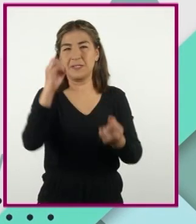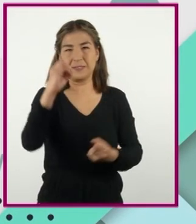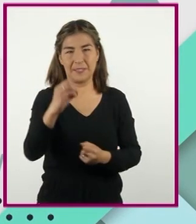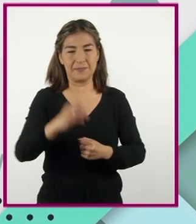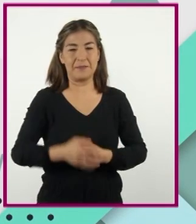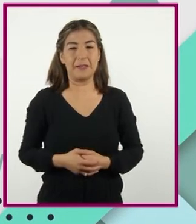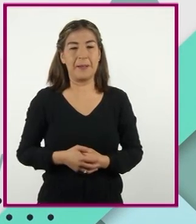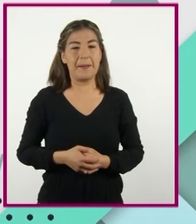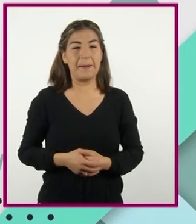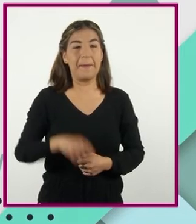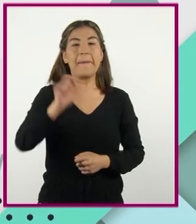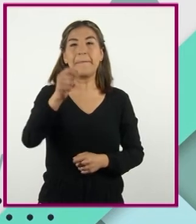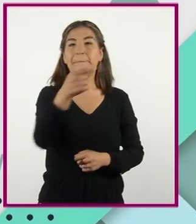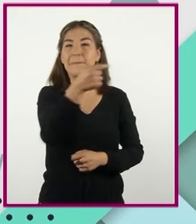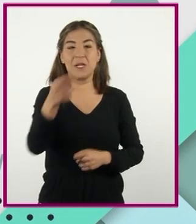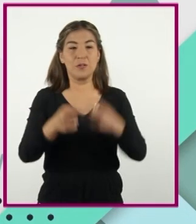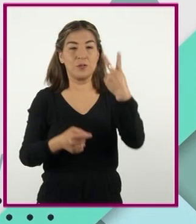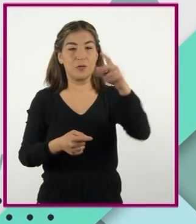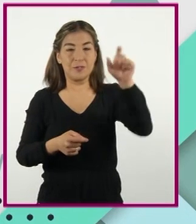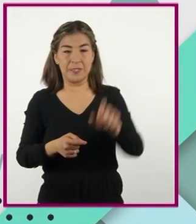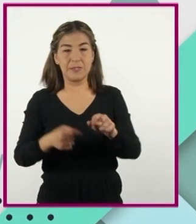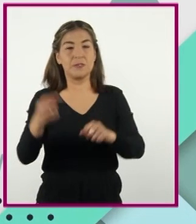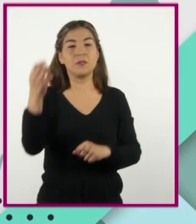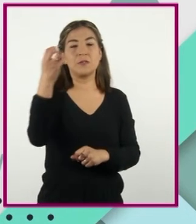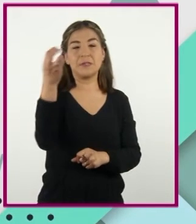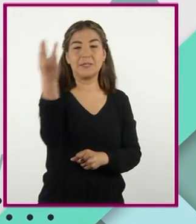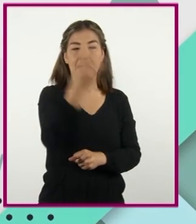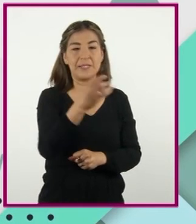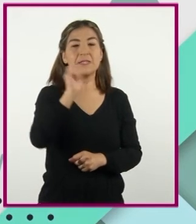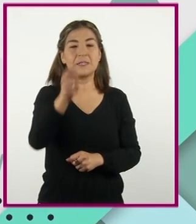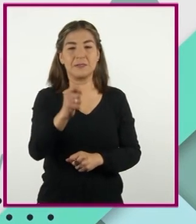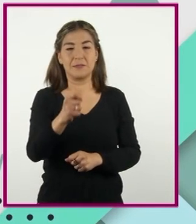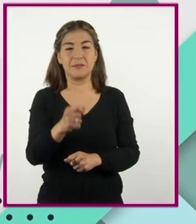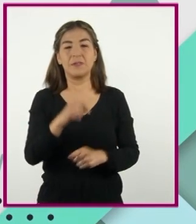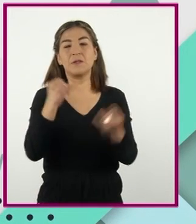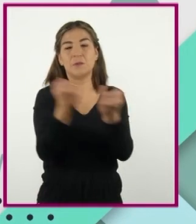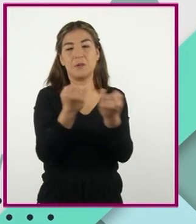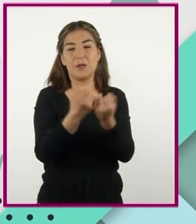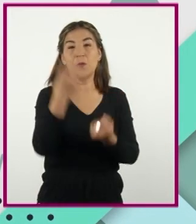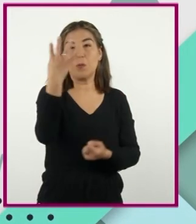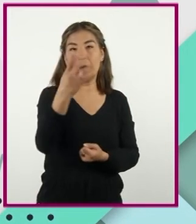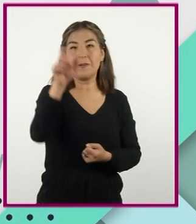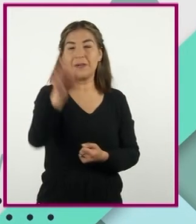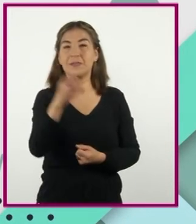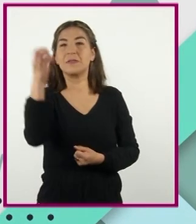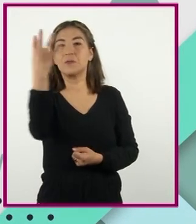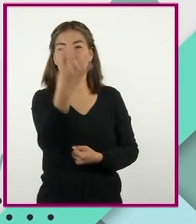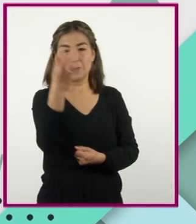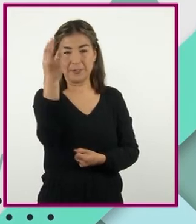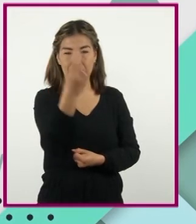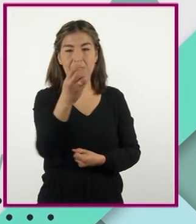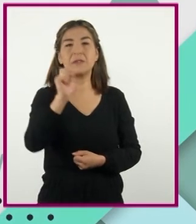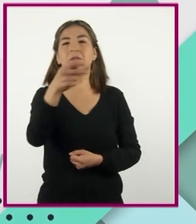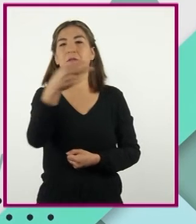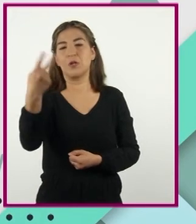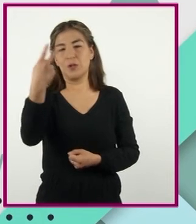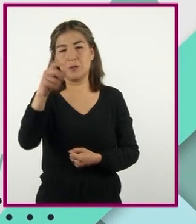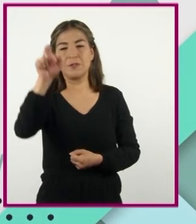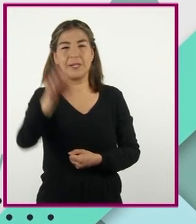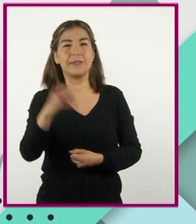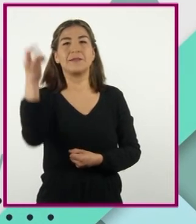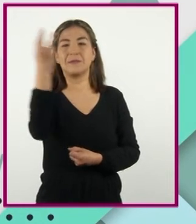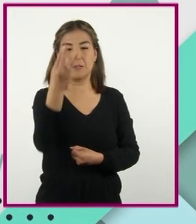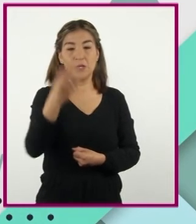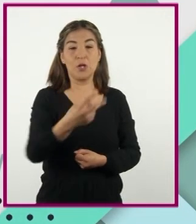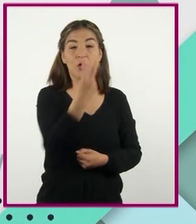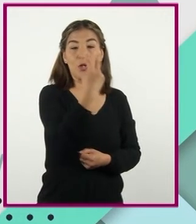Menos 2x al cubo más 4x al cubo es igual a 2x al cubo. 2 menos 6